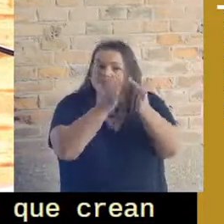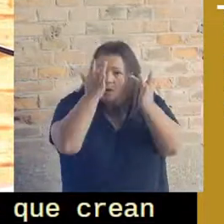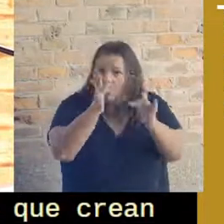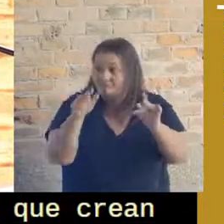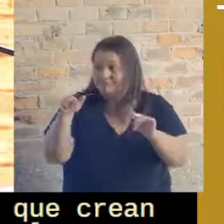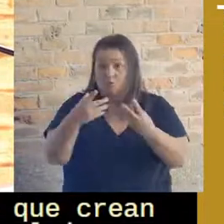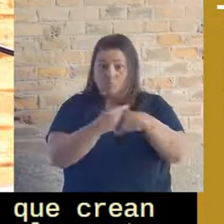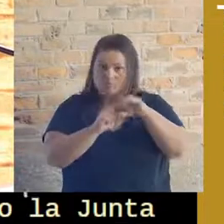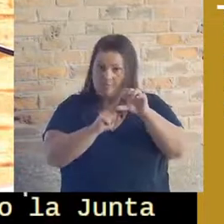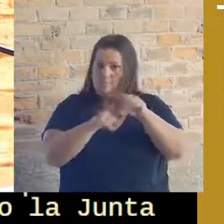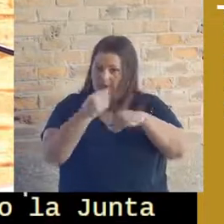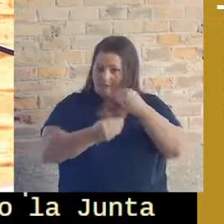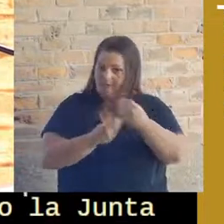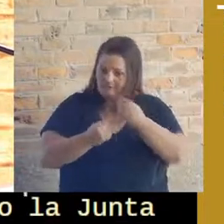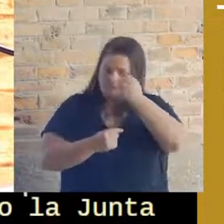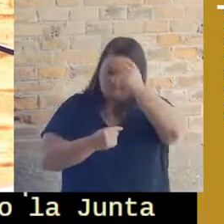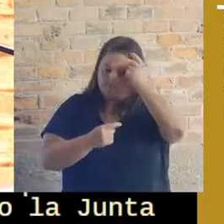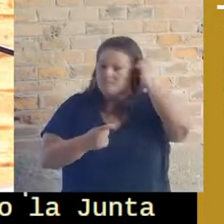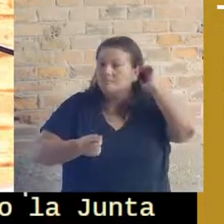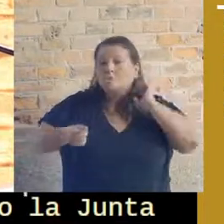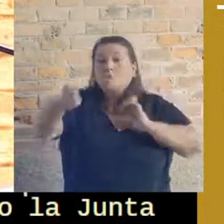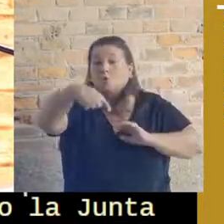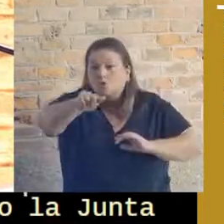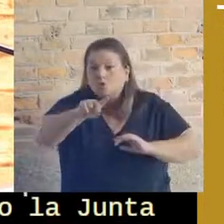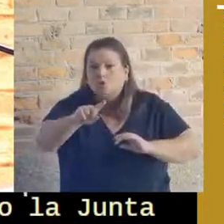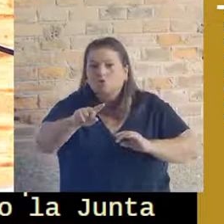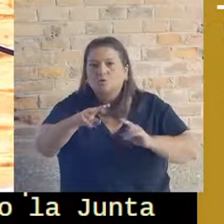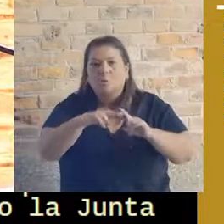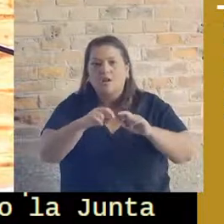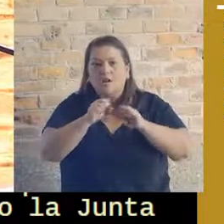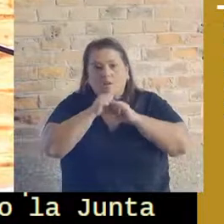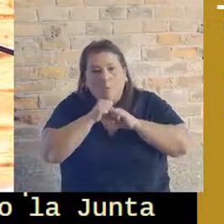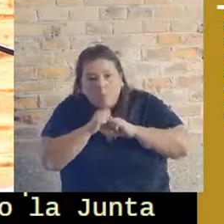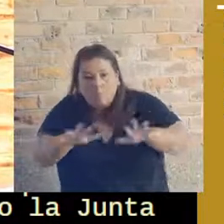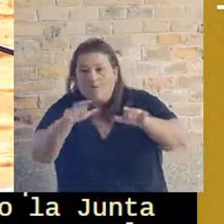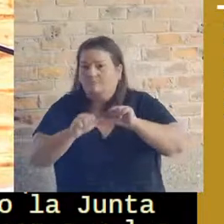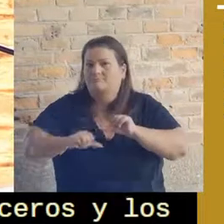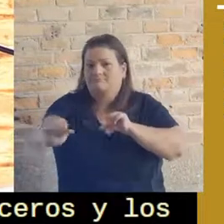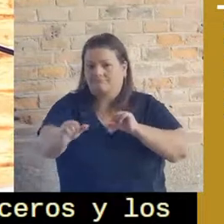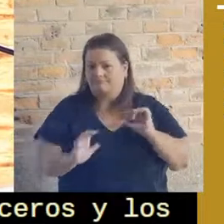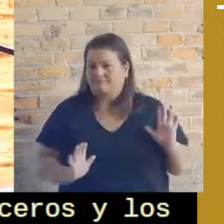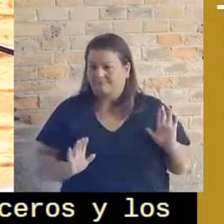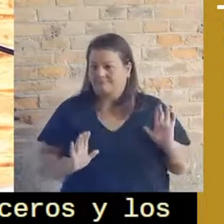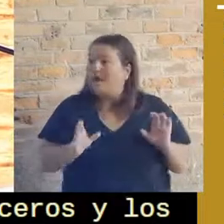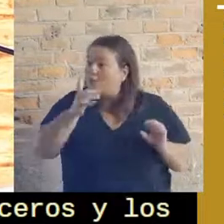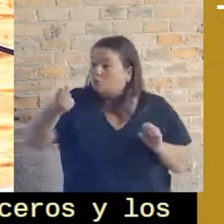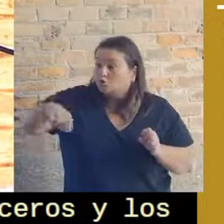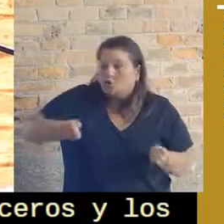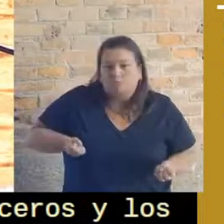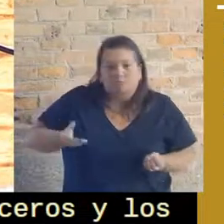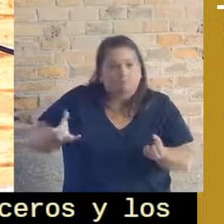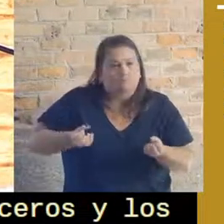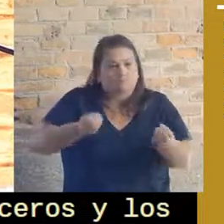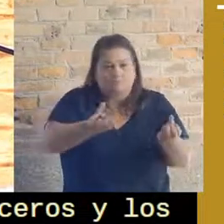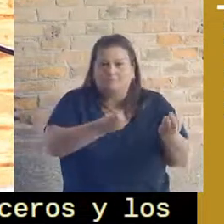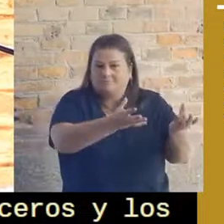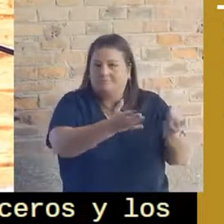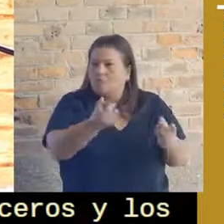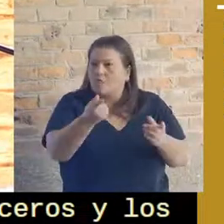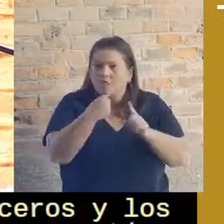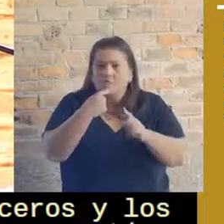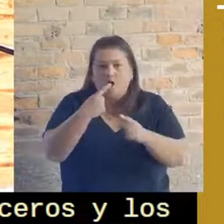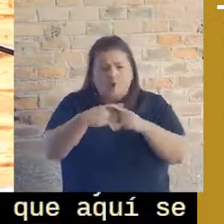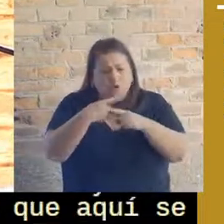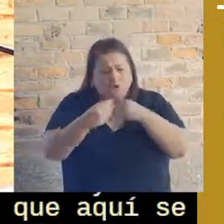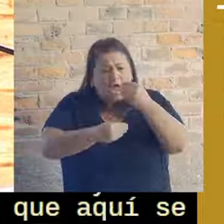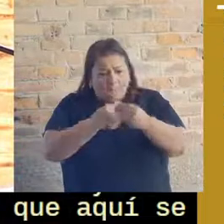este caso la junta de extremadura pues vosotros tenéis que ser los voceros los que tenéis que transmitir a todo el mundo lo mucho que aquí se